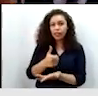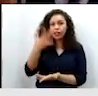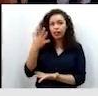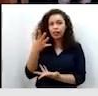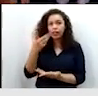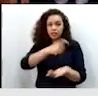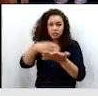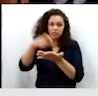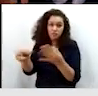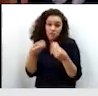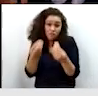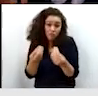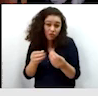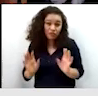compran.